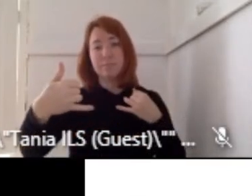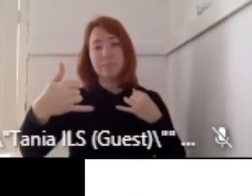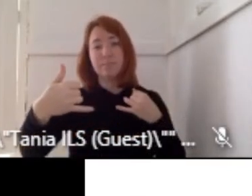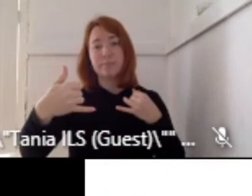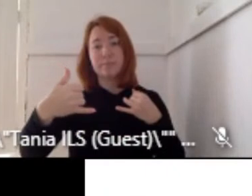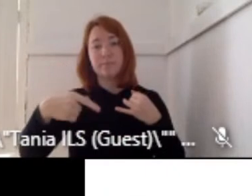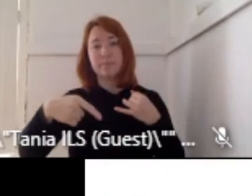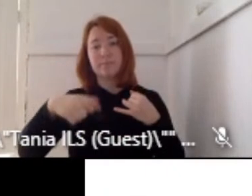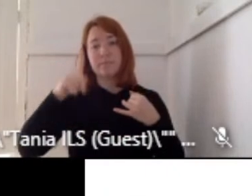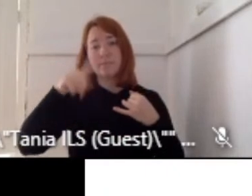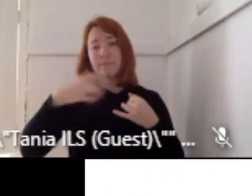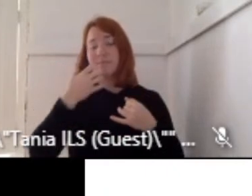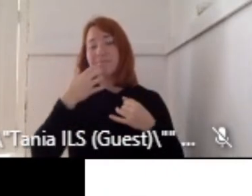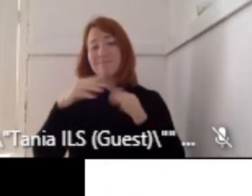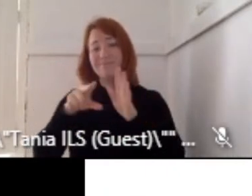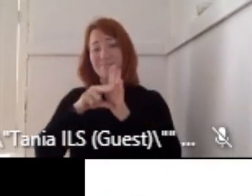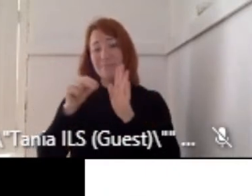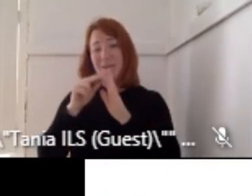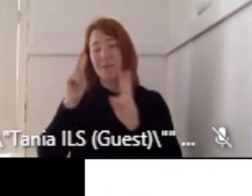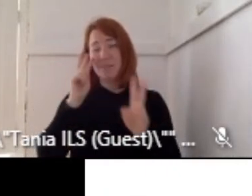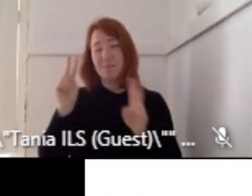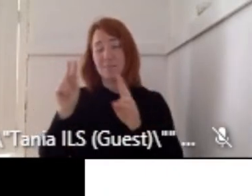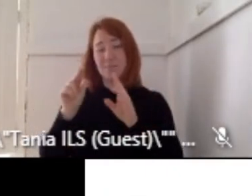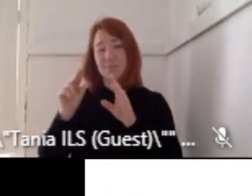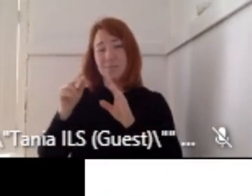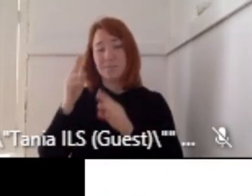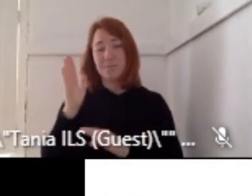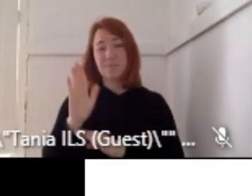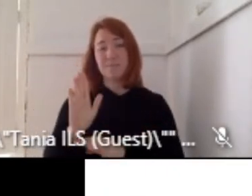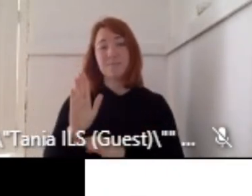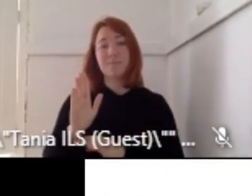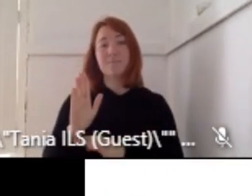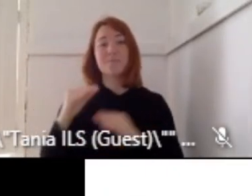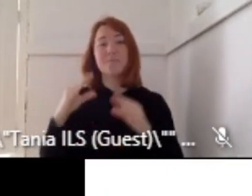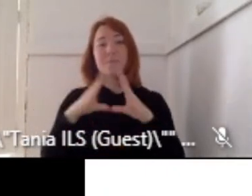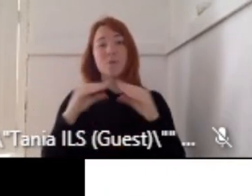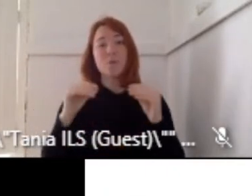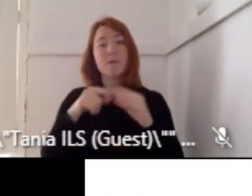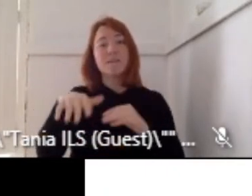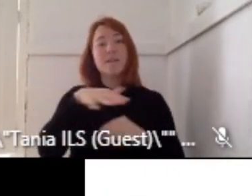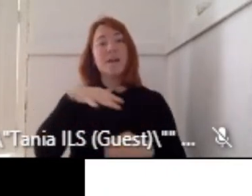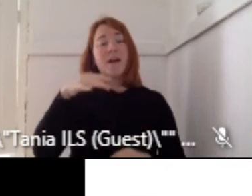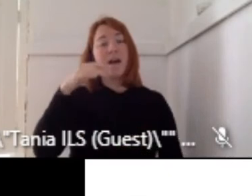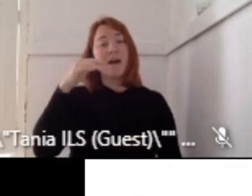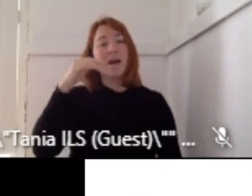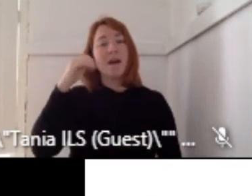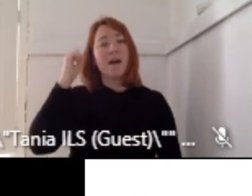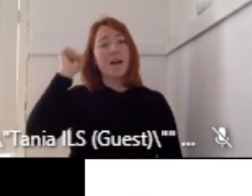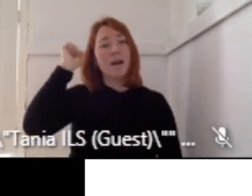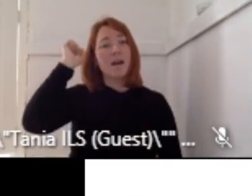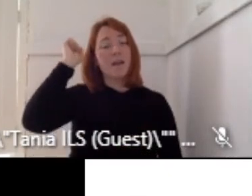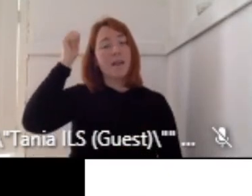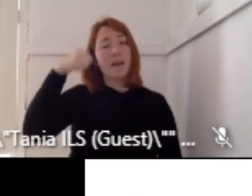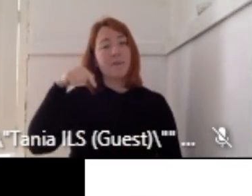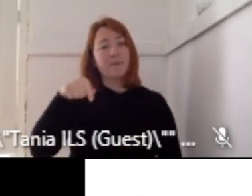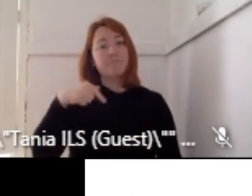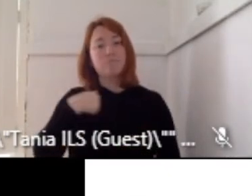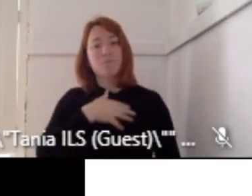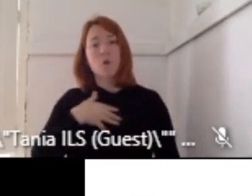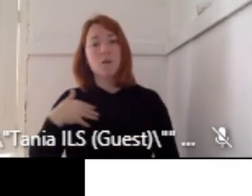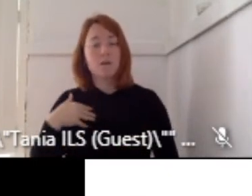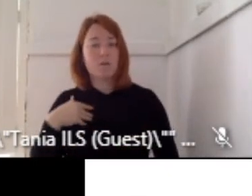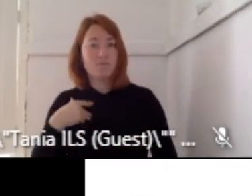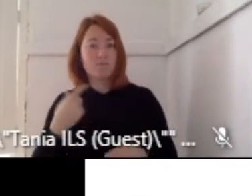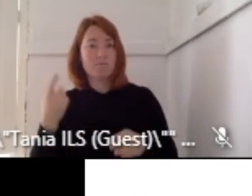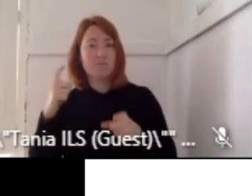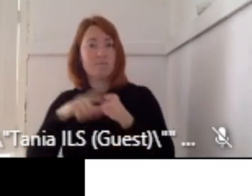tensión, pues les pongo este pequeño vídeo de la Universidad Pública de Navarra, que forma parte de una colección Yo Quiero Ser Científica,